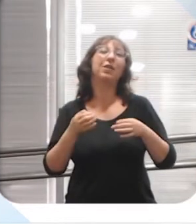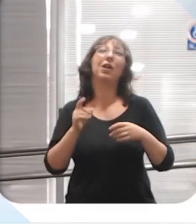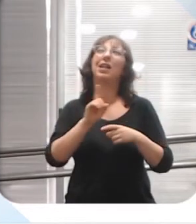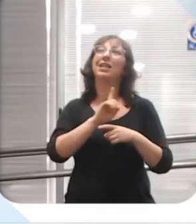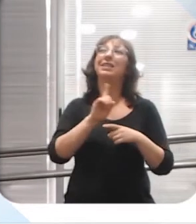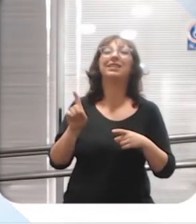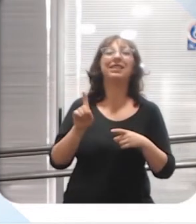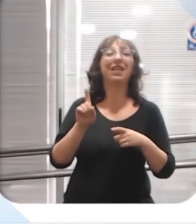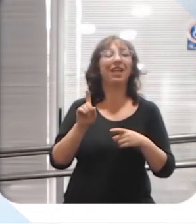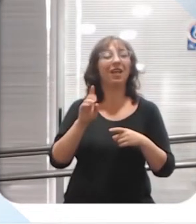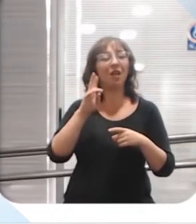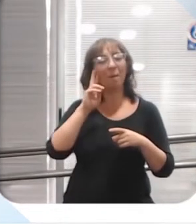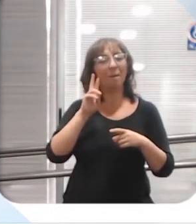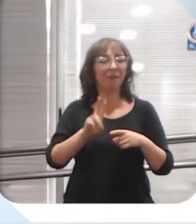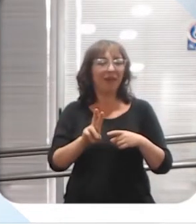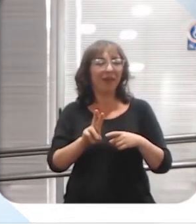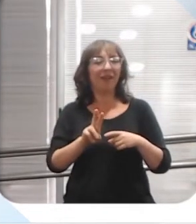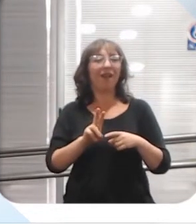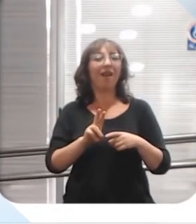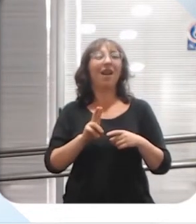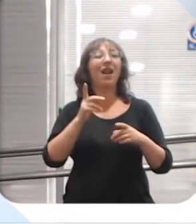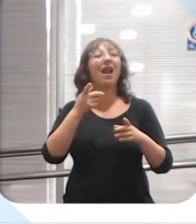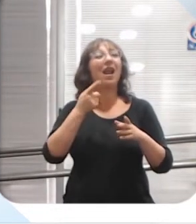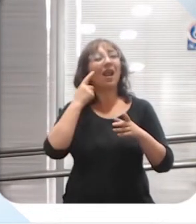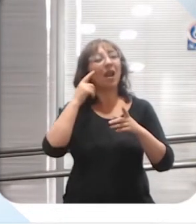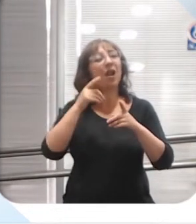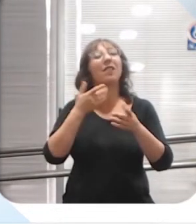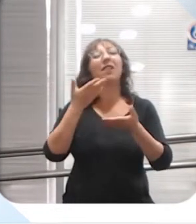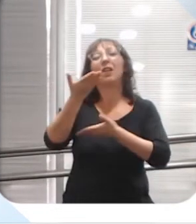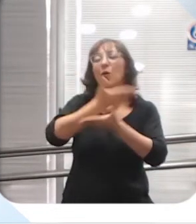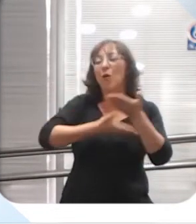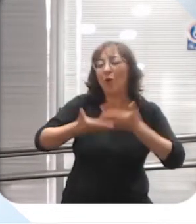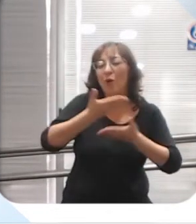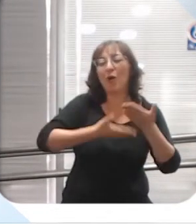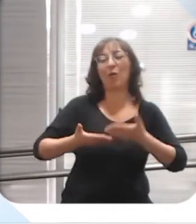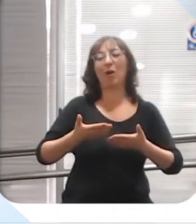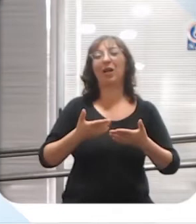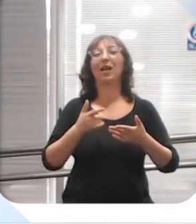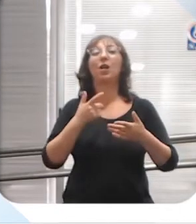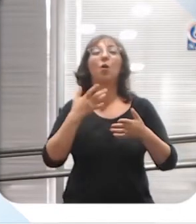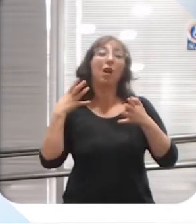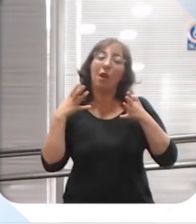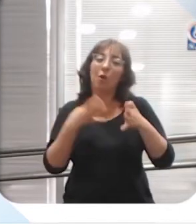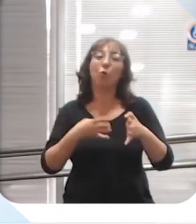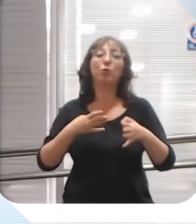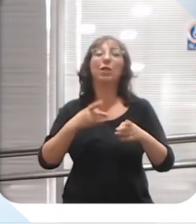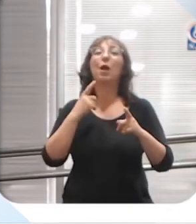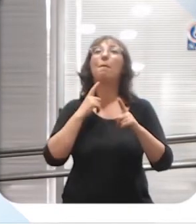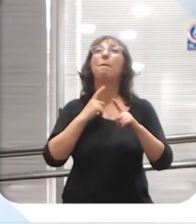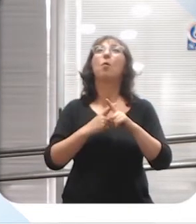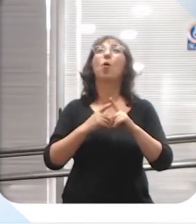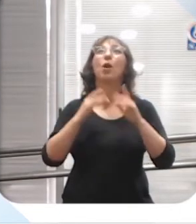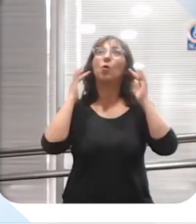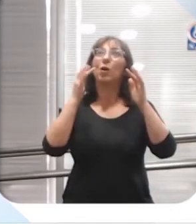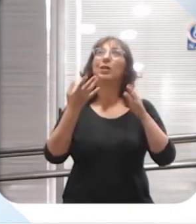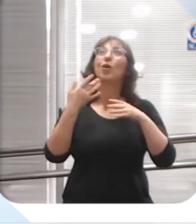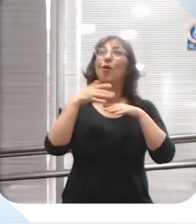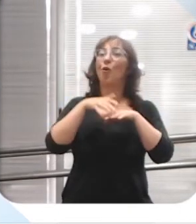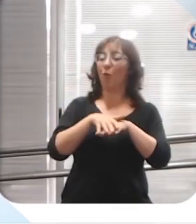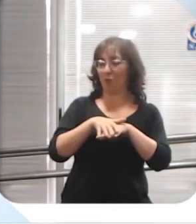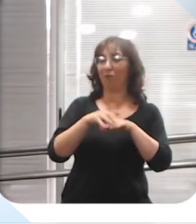sin dejar de lado la expectativa y la colaboración y la batalla por la educación inclusiva,